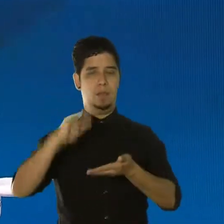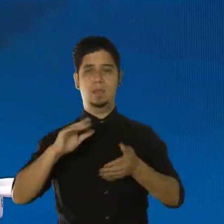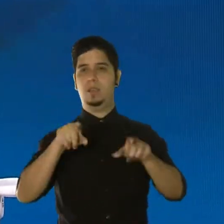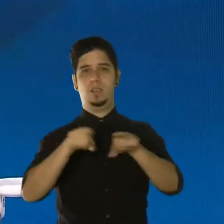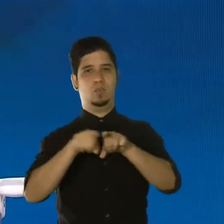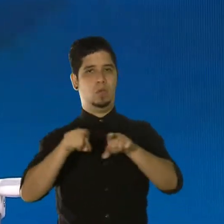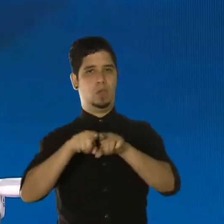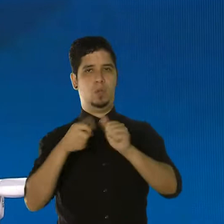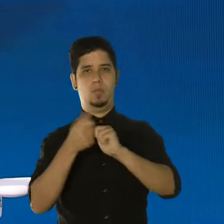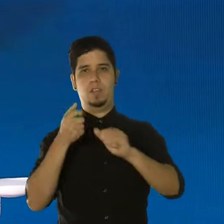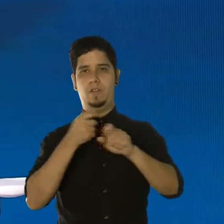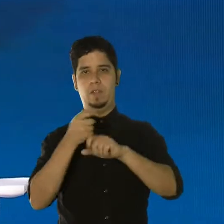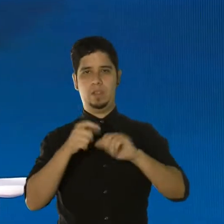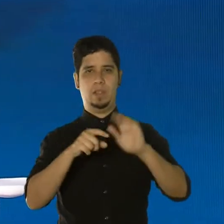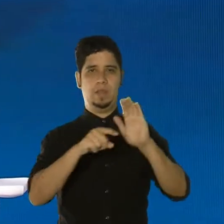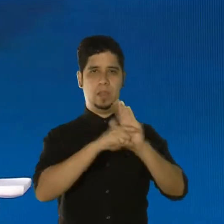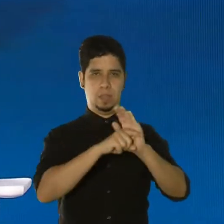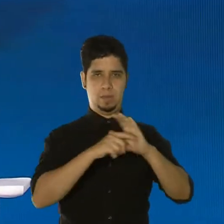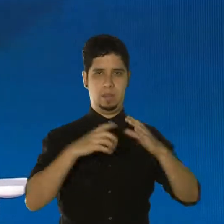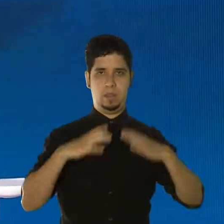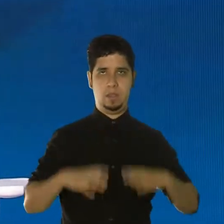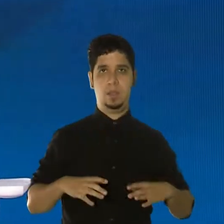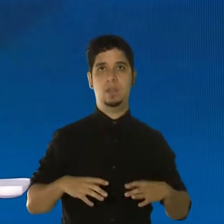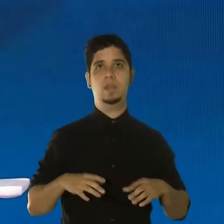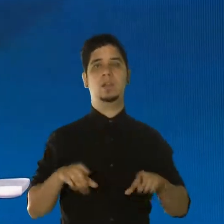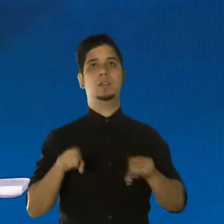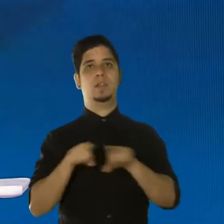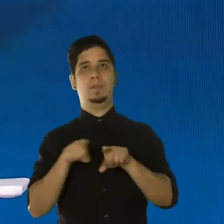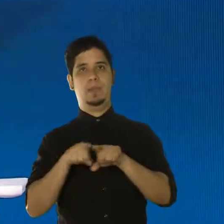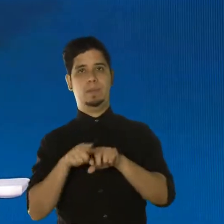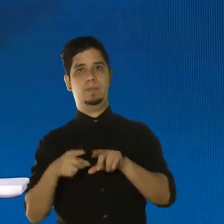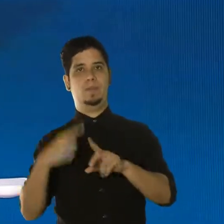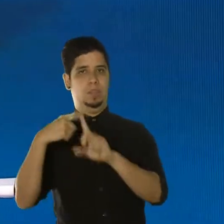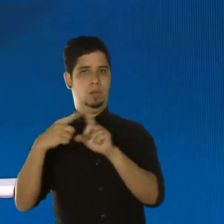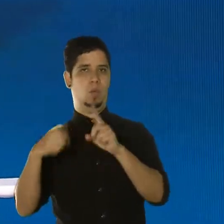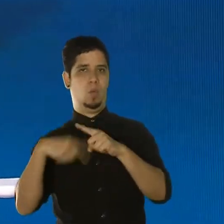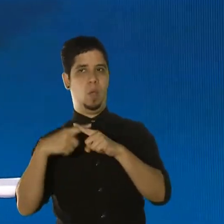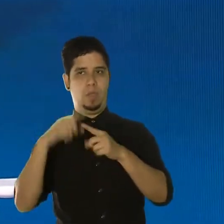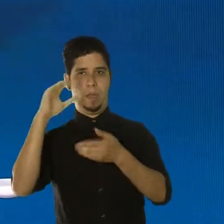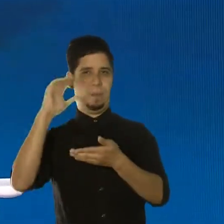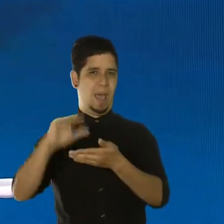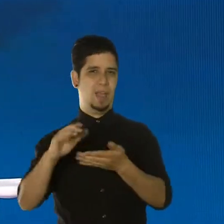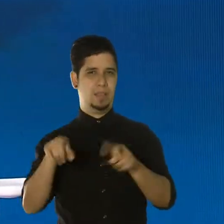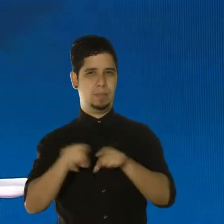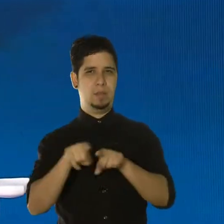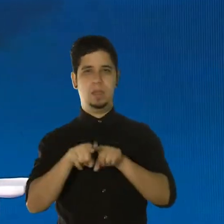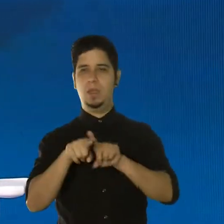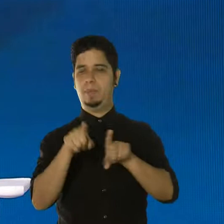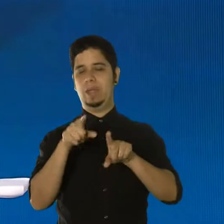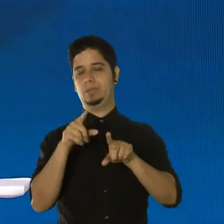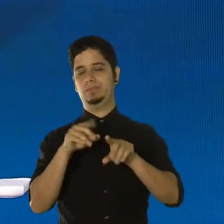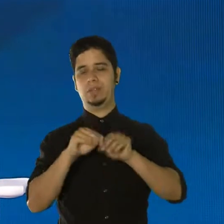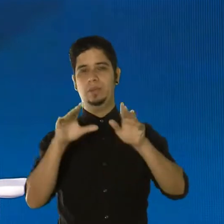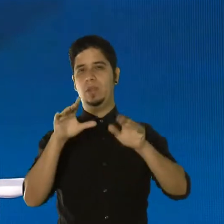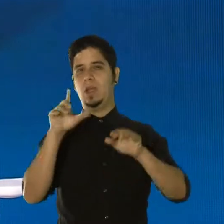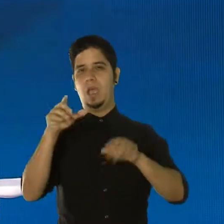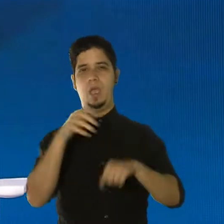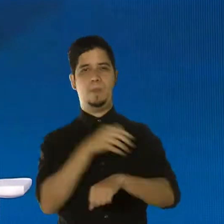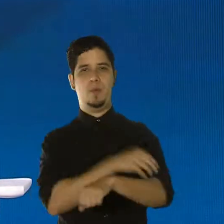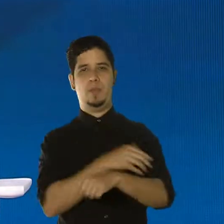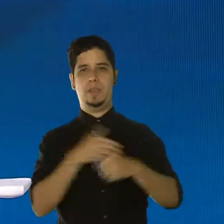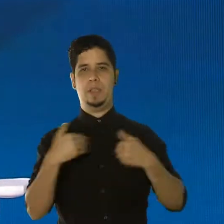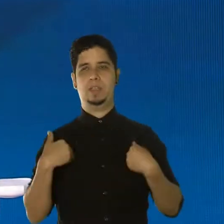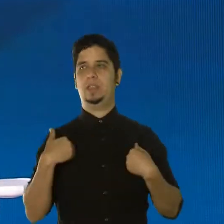afecta negativamente al consumidor, se afecte positivamente cuando hay las bajas. Pero desafortunadamente el poder que tienen